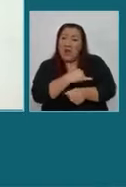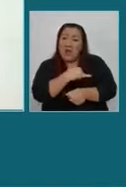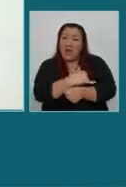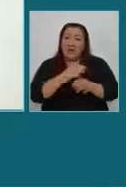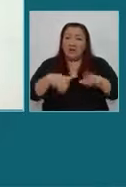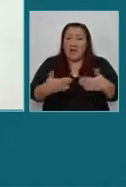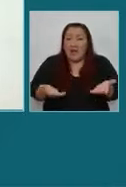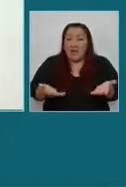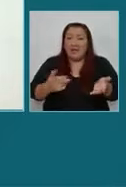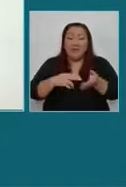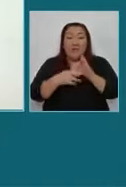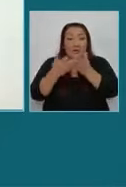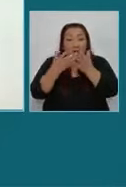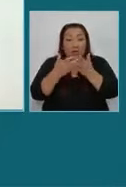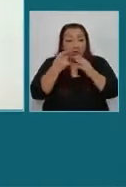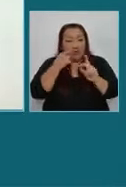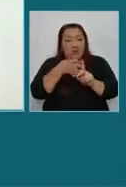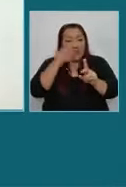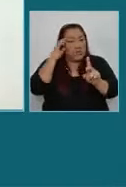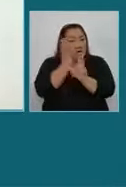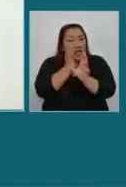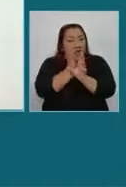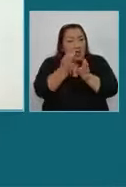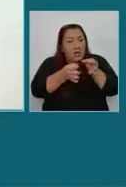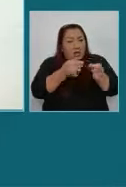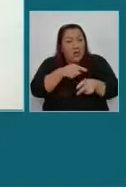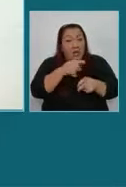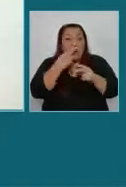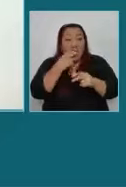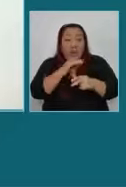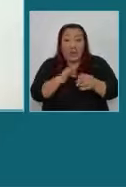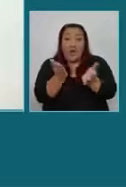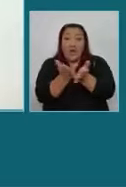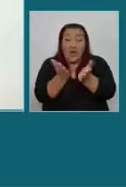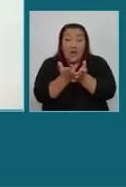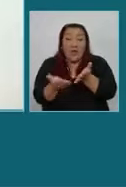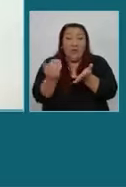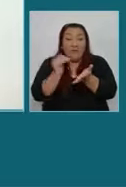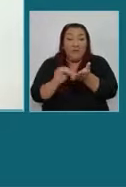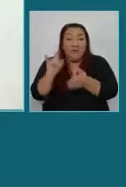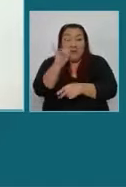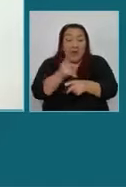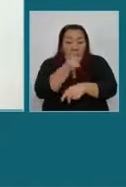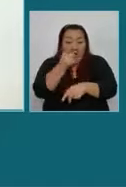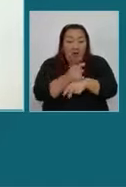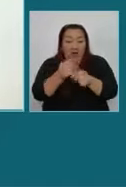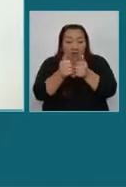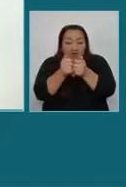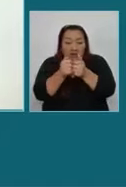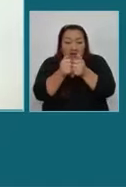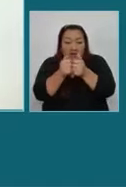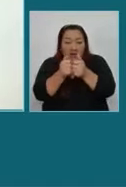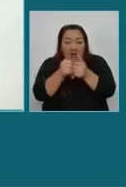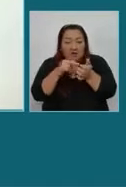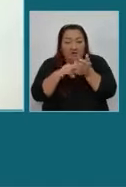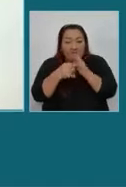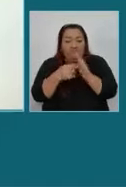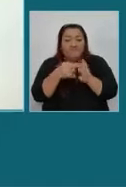Los estudios demuestran que los niños escolares que usan más de una hora de pantallas por día